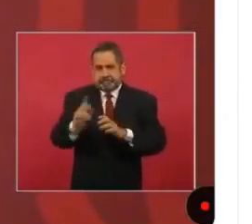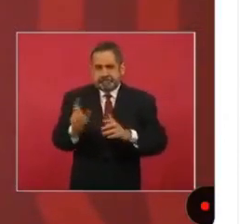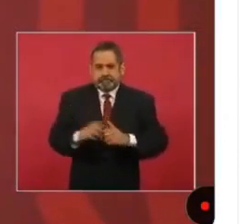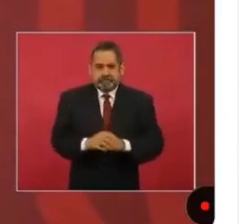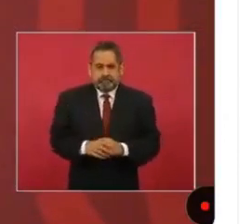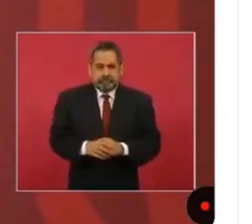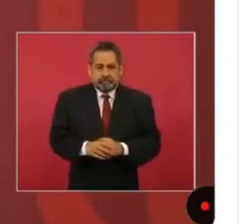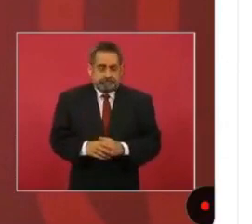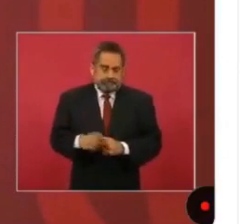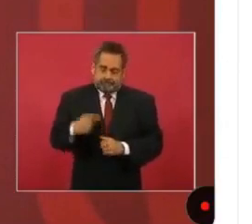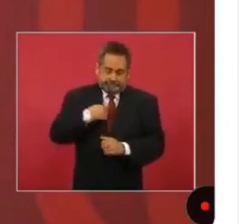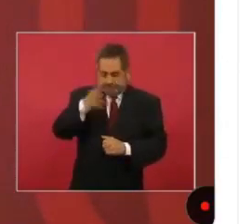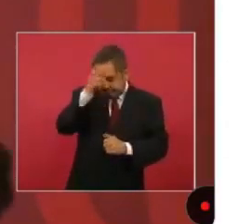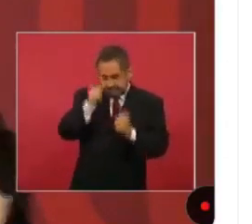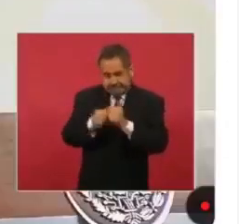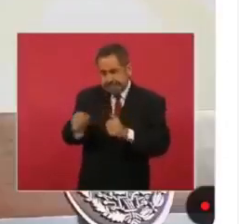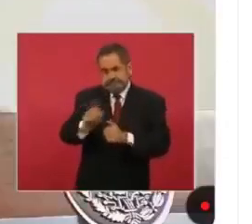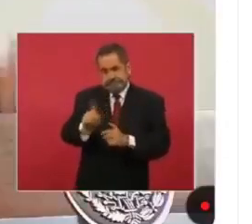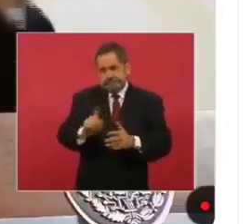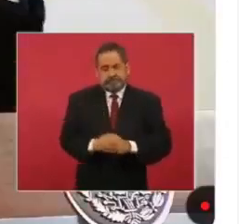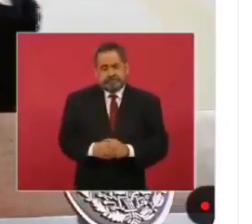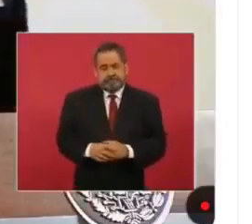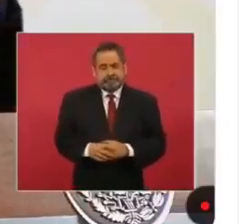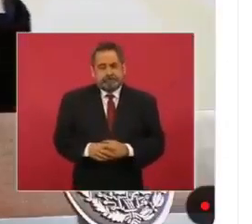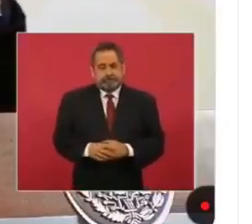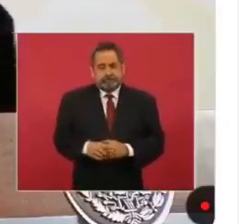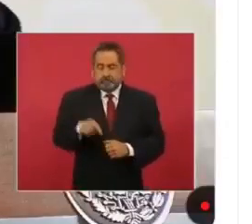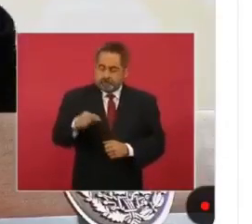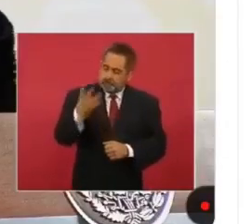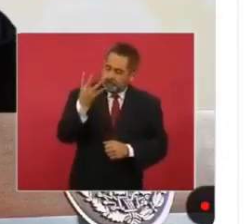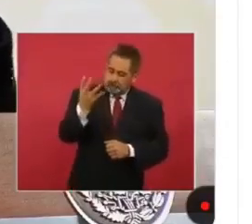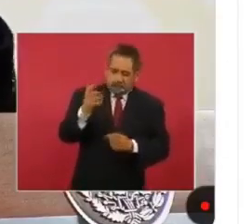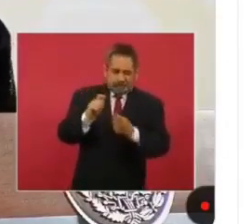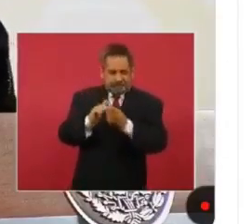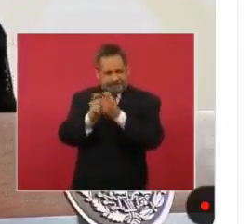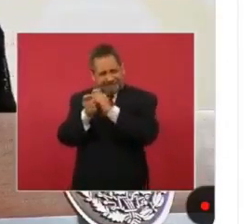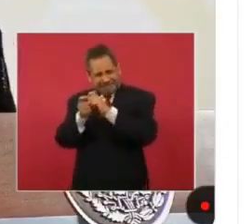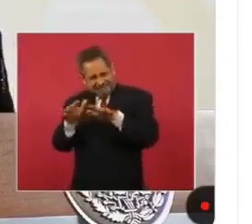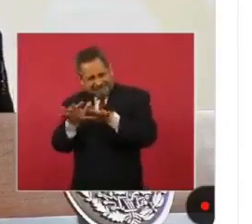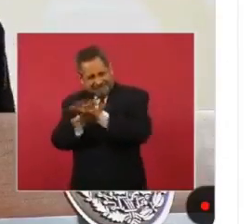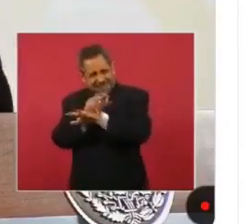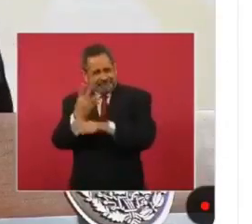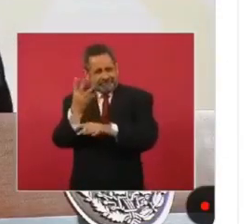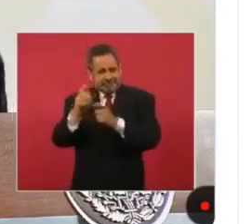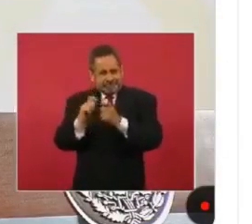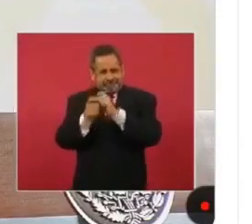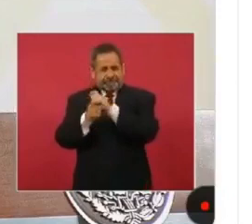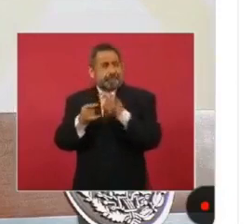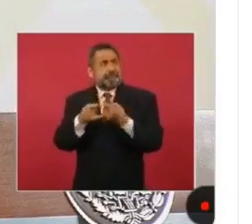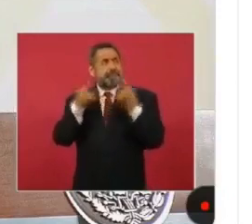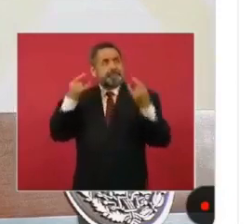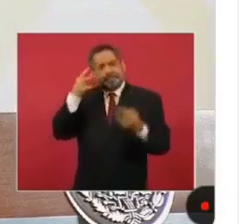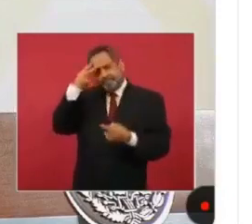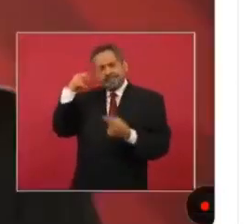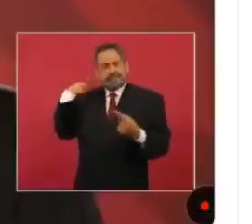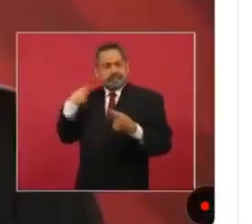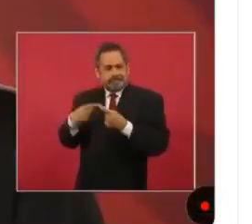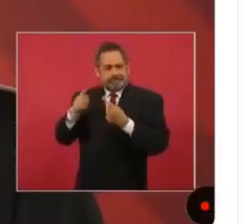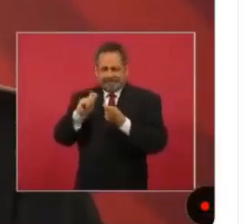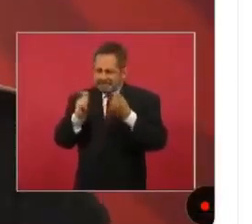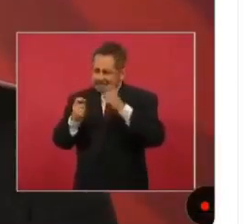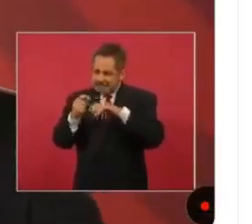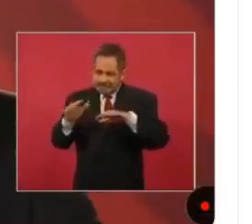no no no no no esta es la puerta de la formación en la historia de mí